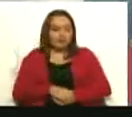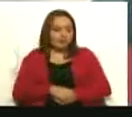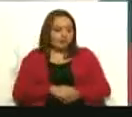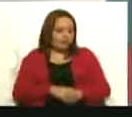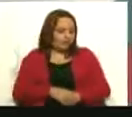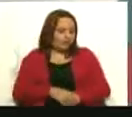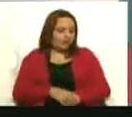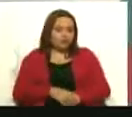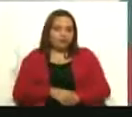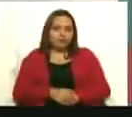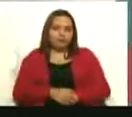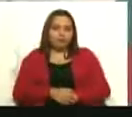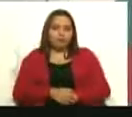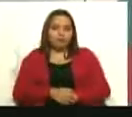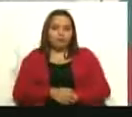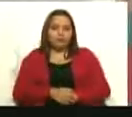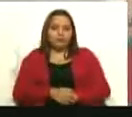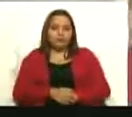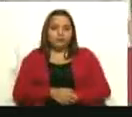Gracias.